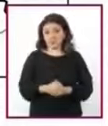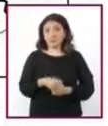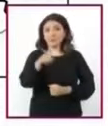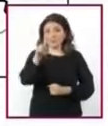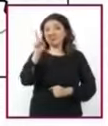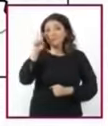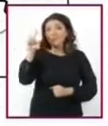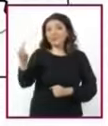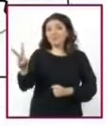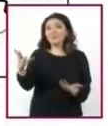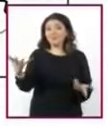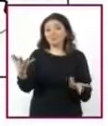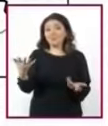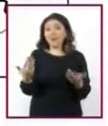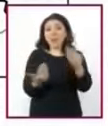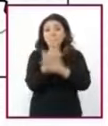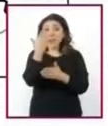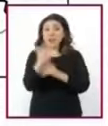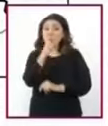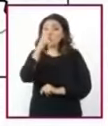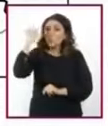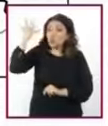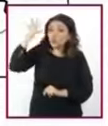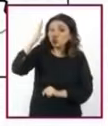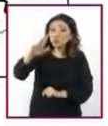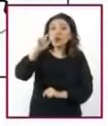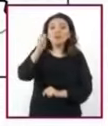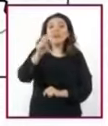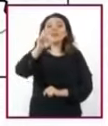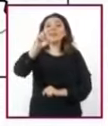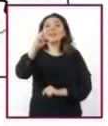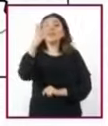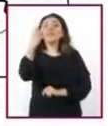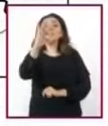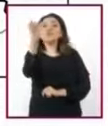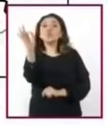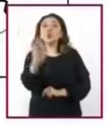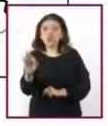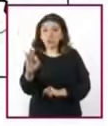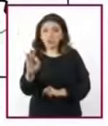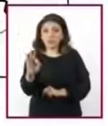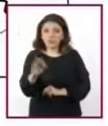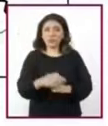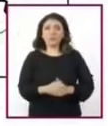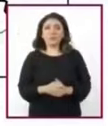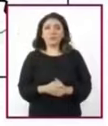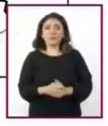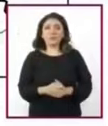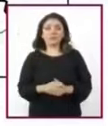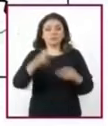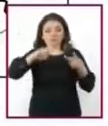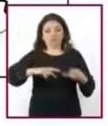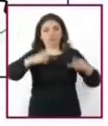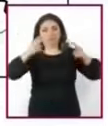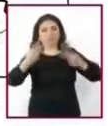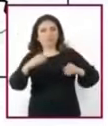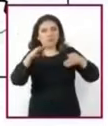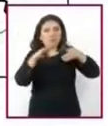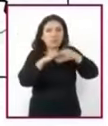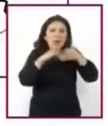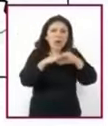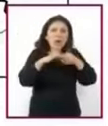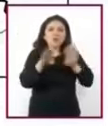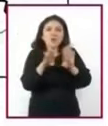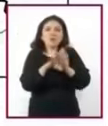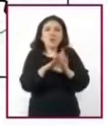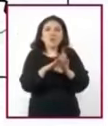Como puedes ver, la parte del día con luz es el 33%. lo que equivale